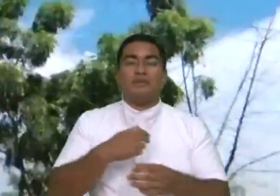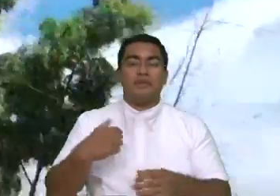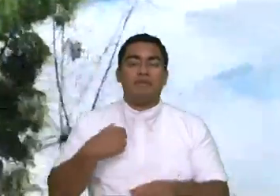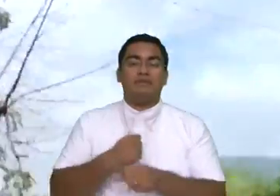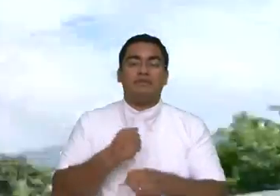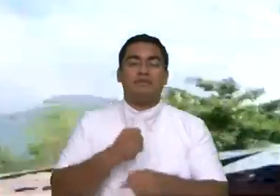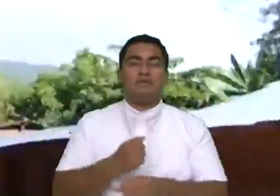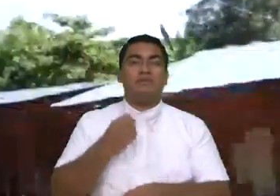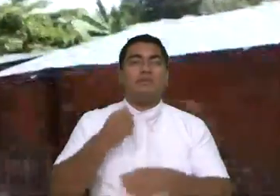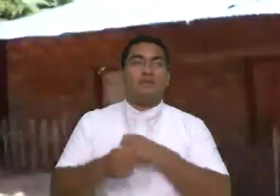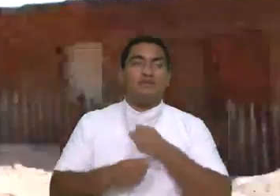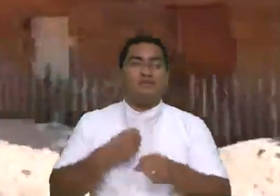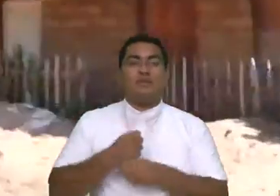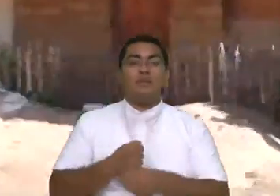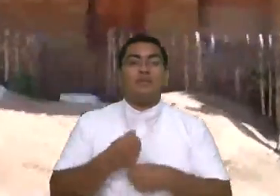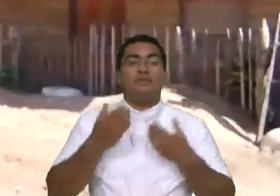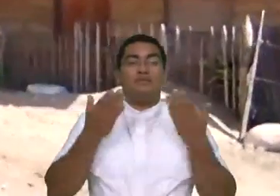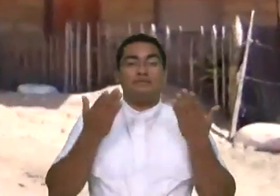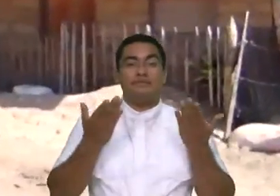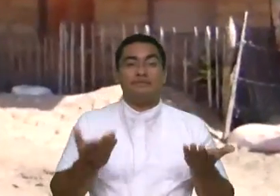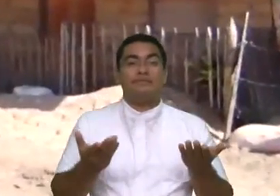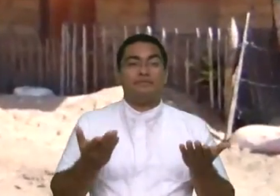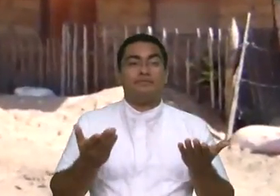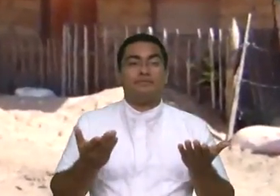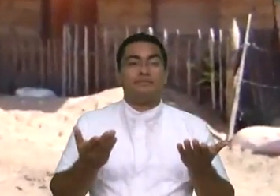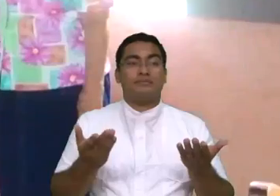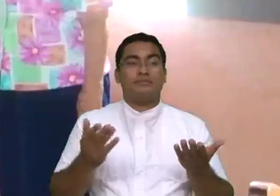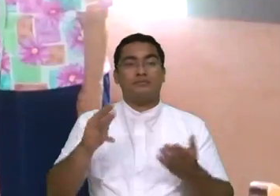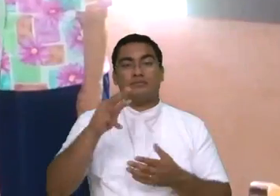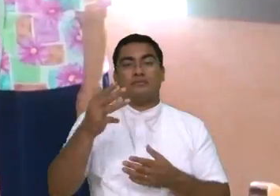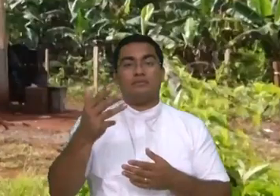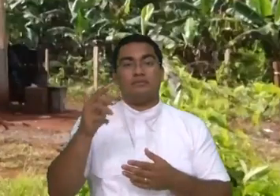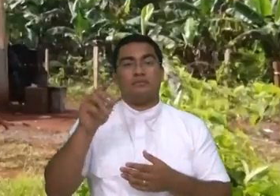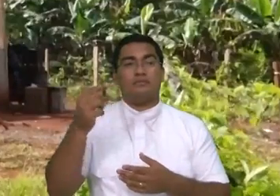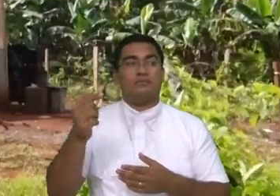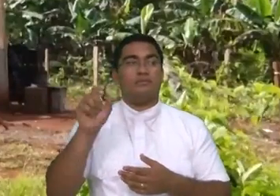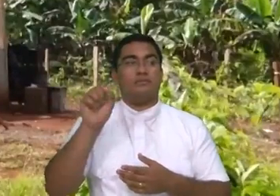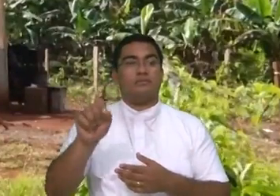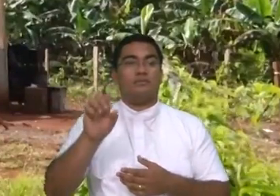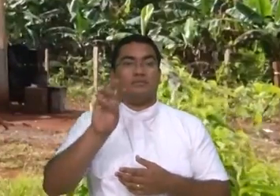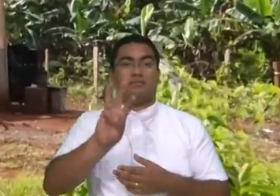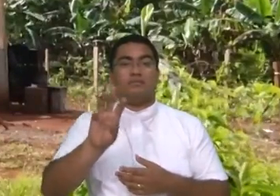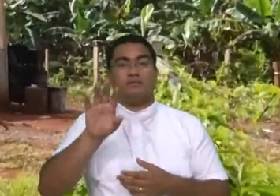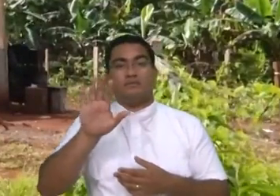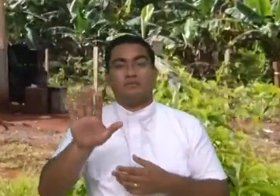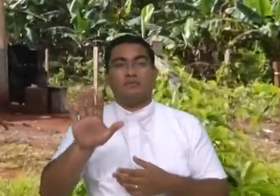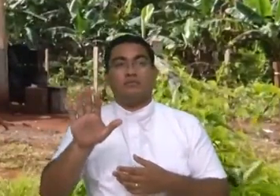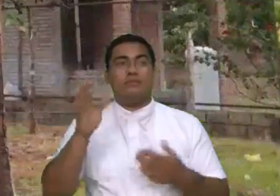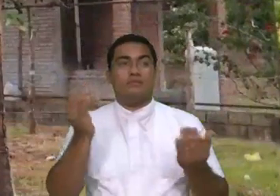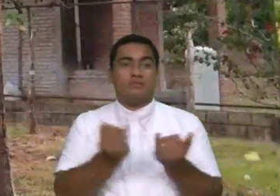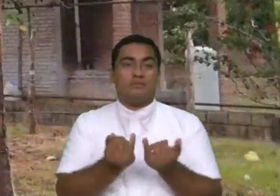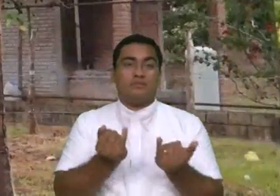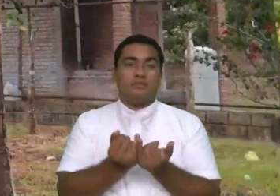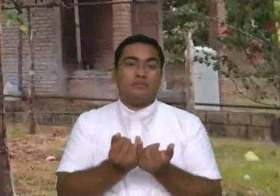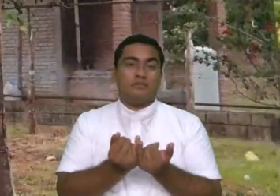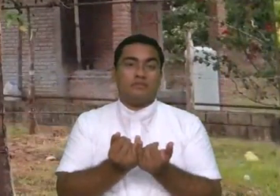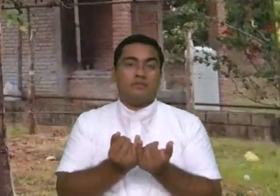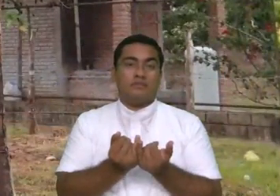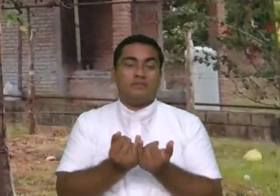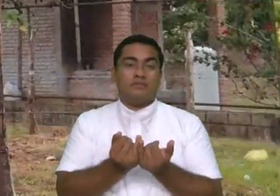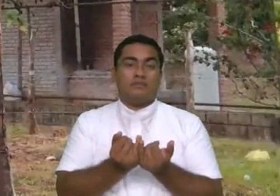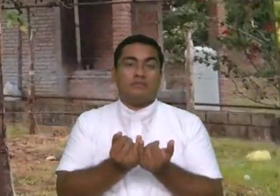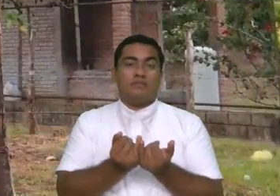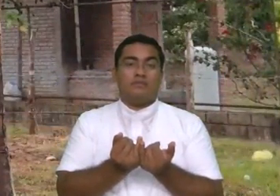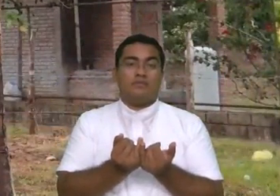año, ¿verdad? Entonces ya el nuevo número, 97.35, eso en nuestros cálculos nos da